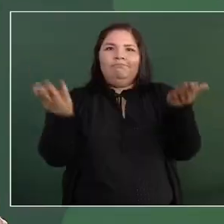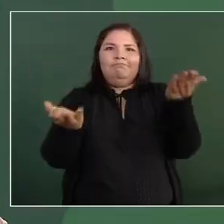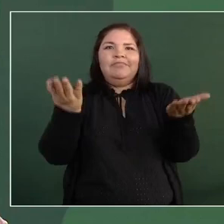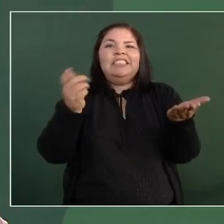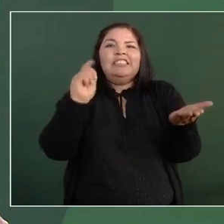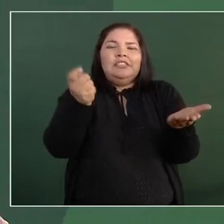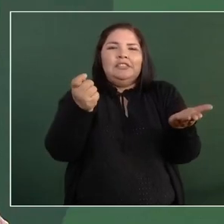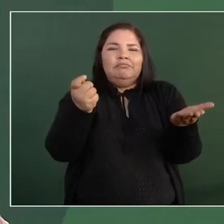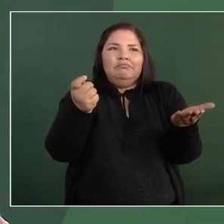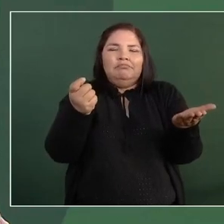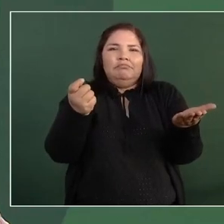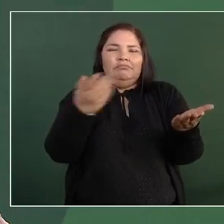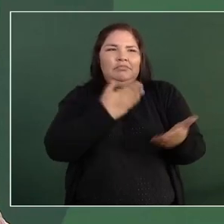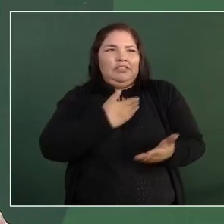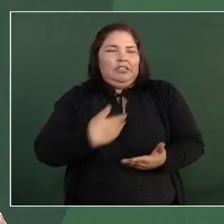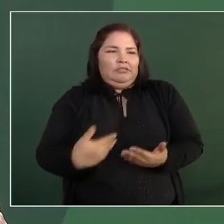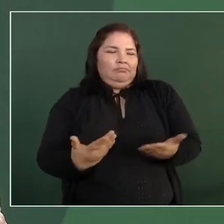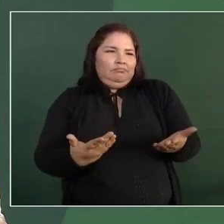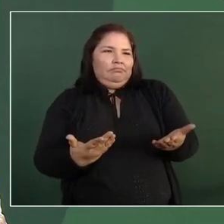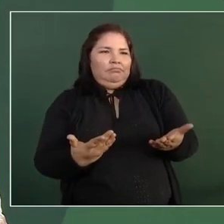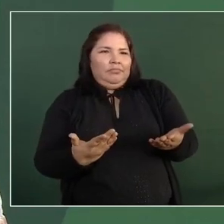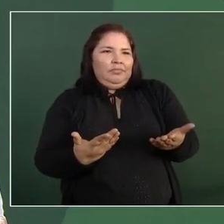cosas en este mundo no son